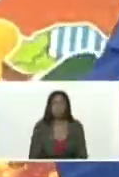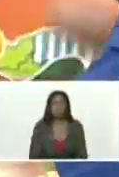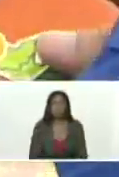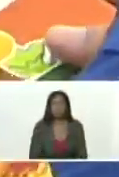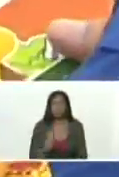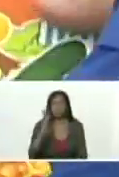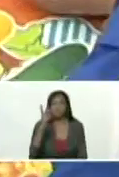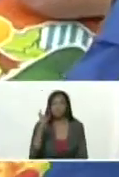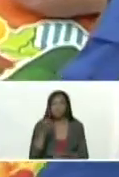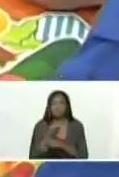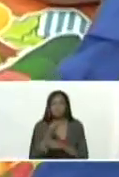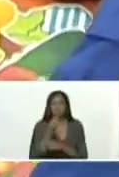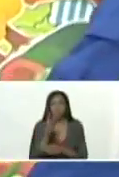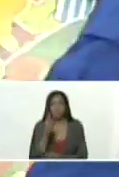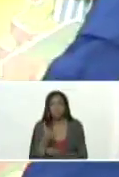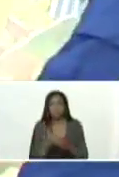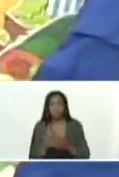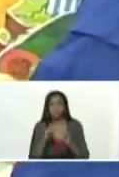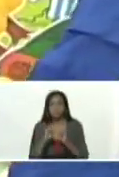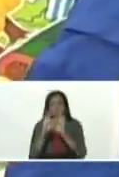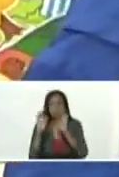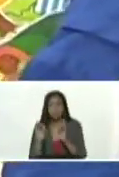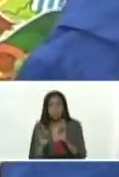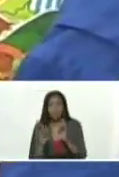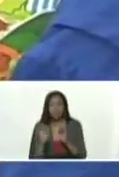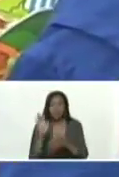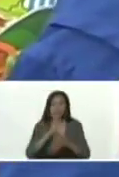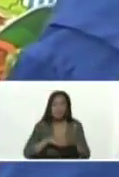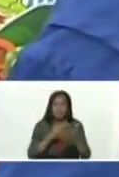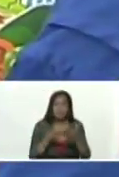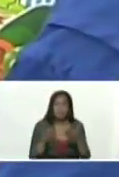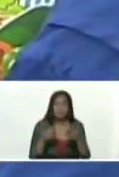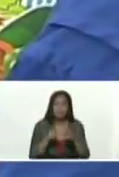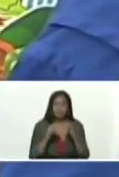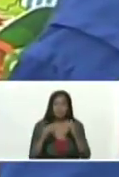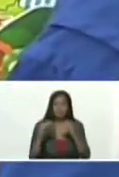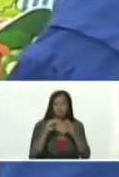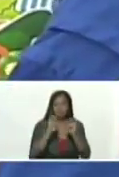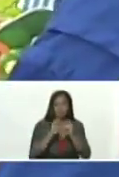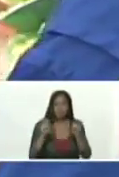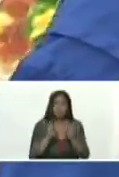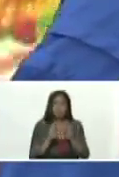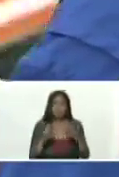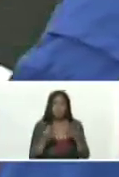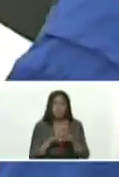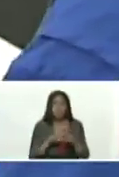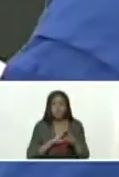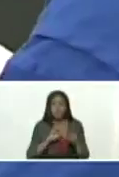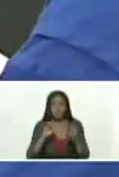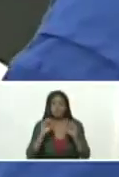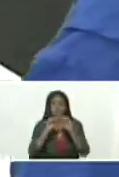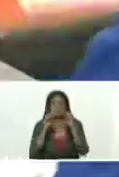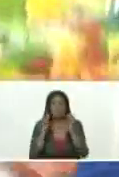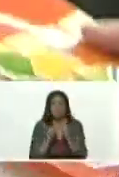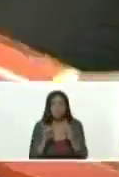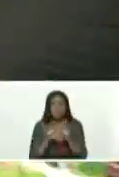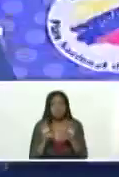Cuarto grado, Contando con los Recursos, la matemática, nivel de educación primaria, el subsistema de educación